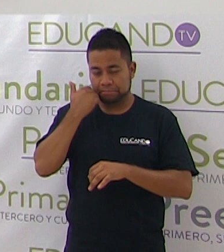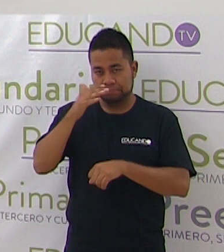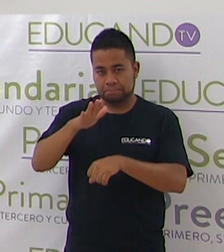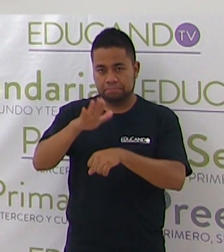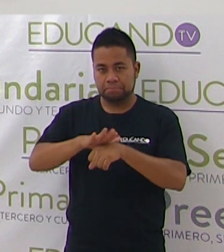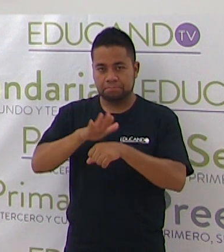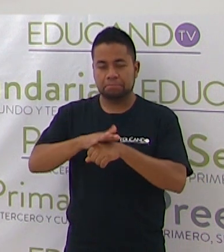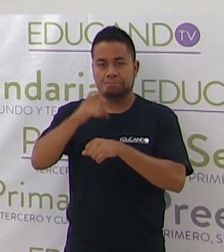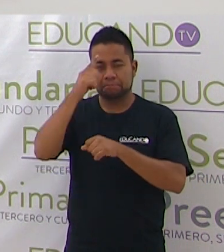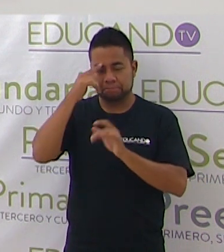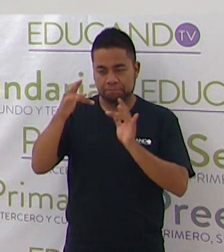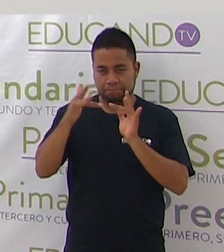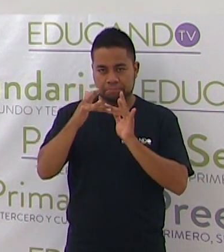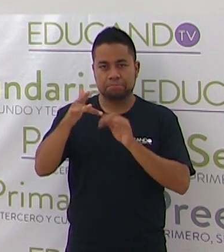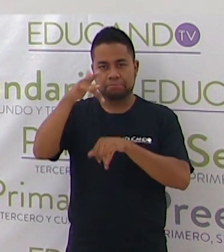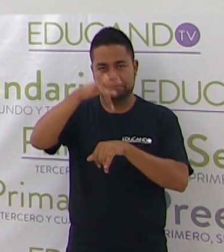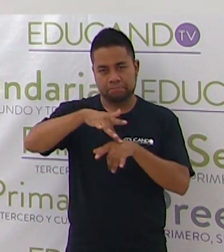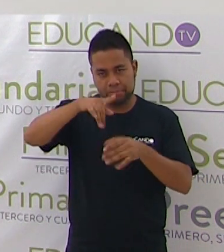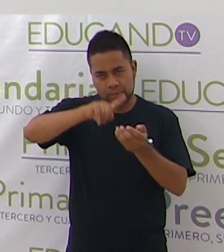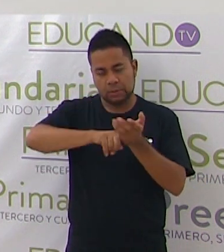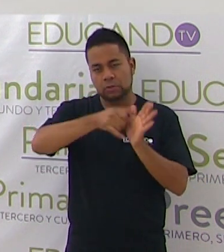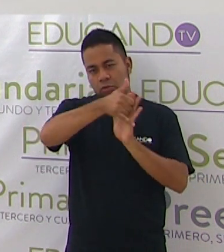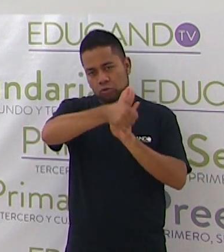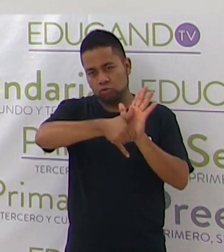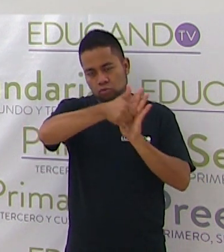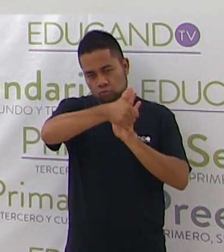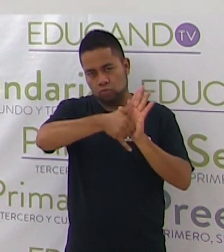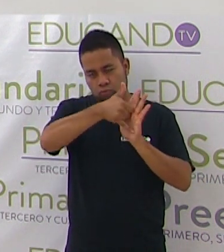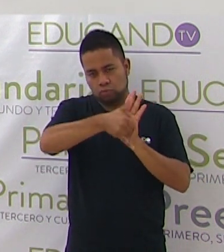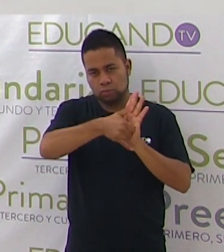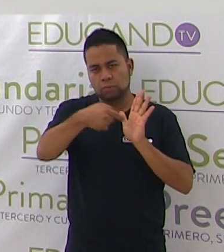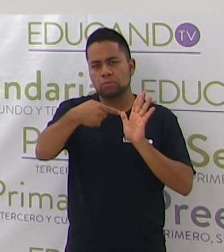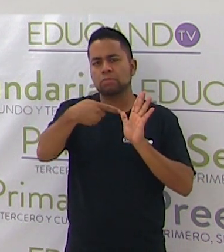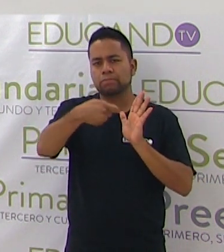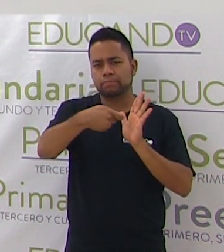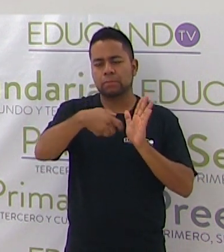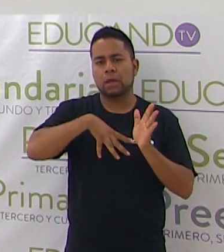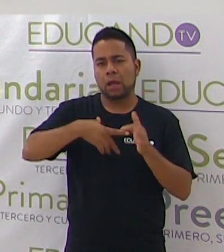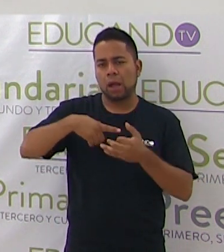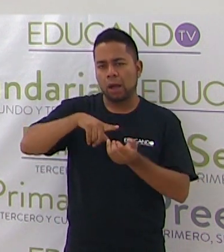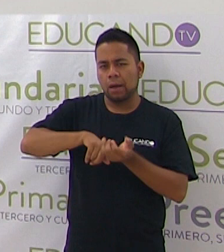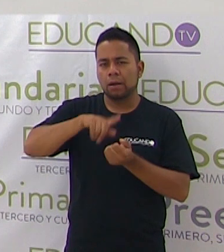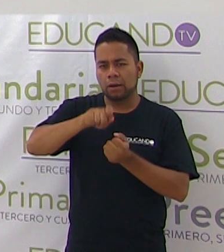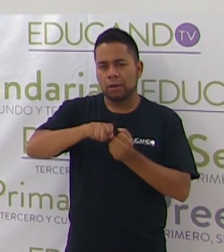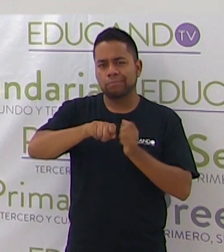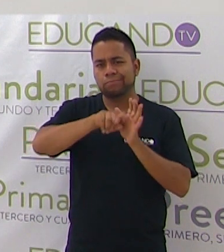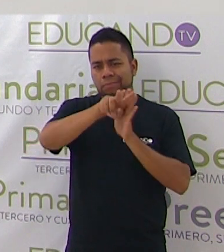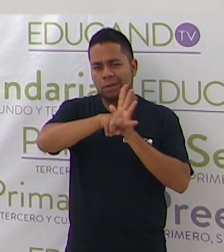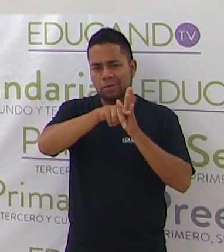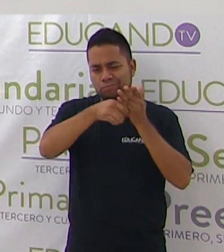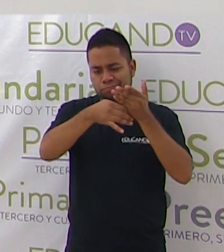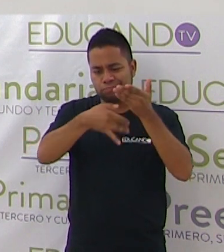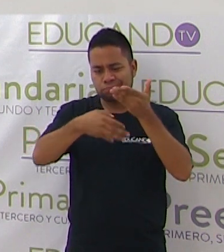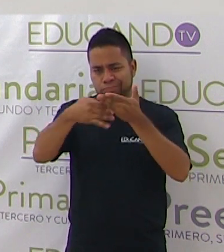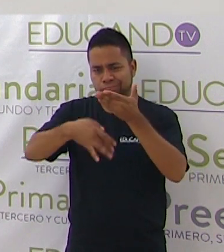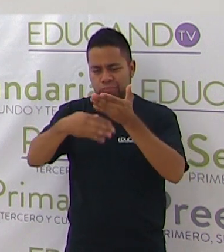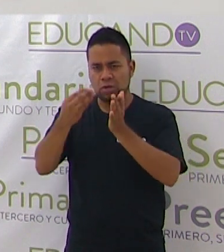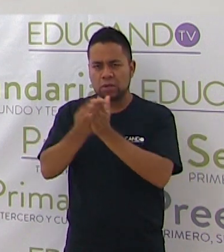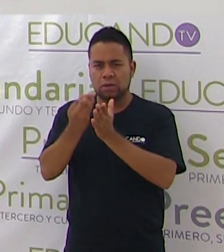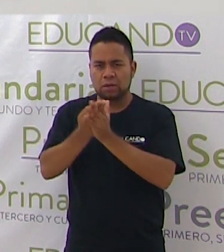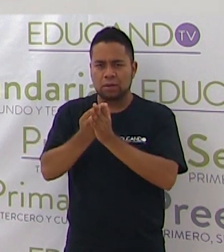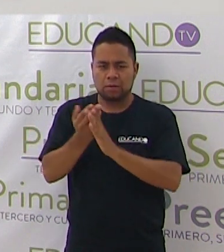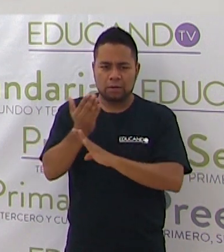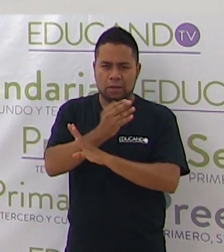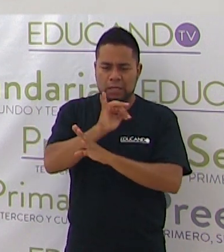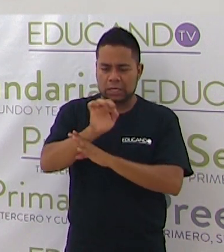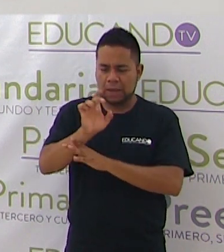a que nos visiten en YouTube, porque en este canal van a encontrar todas las sesiones que el YEPO ha